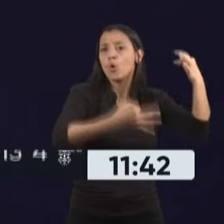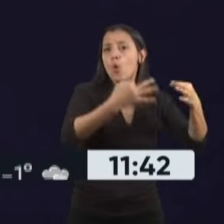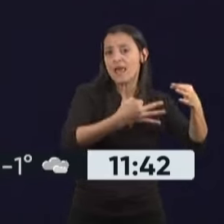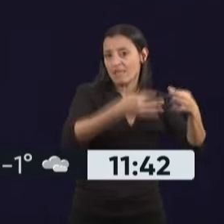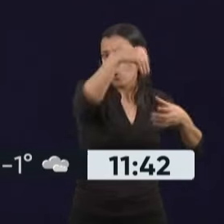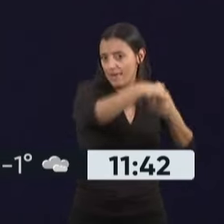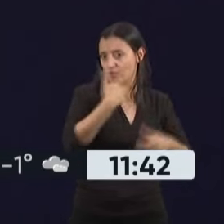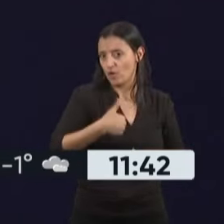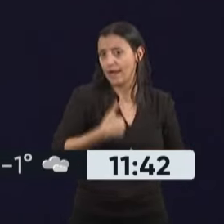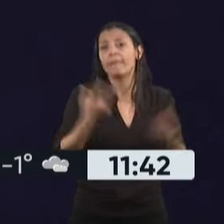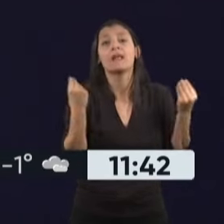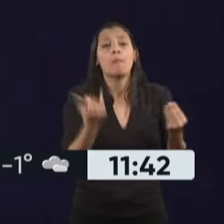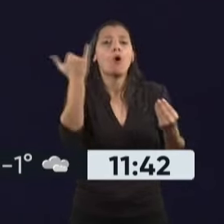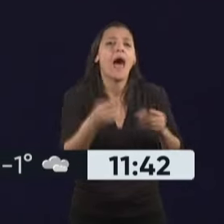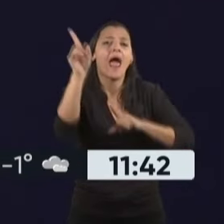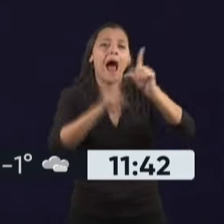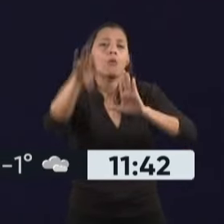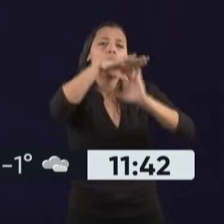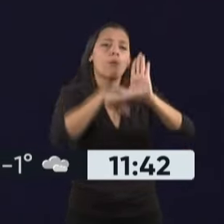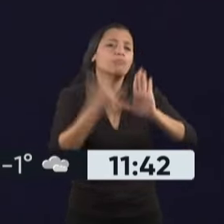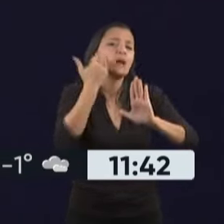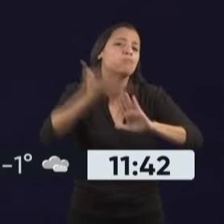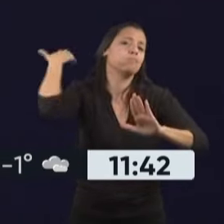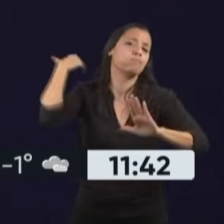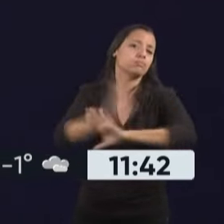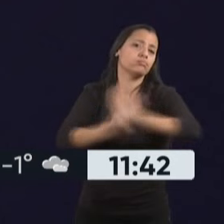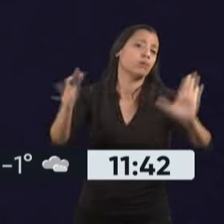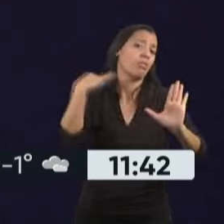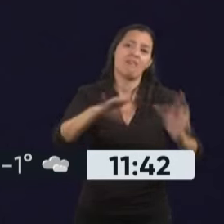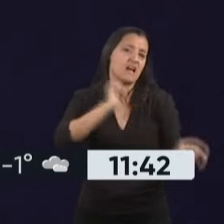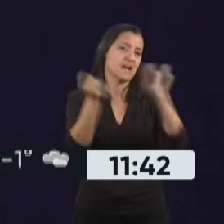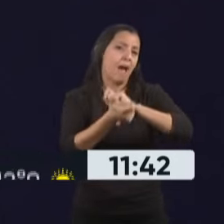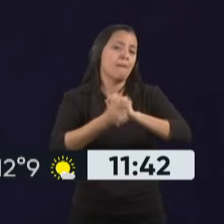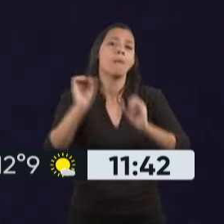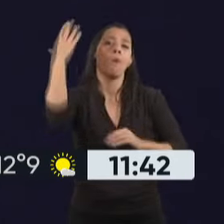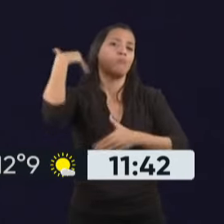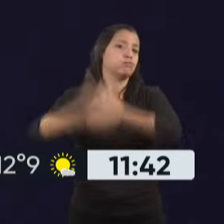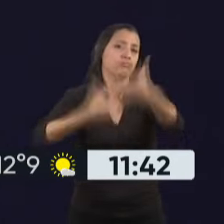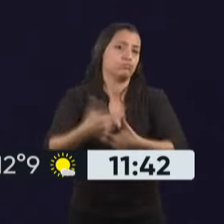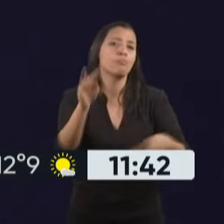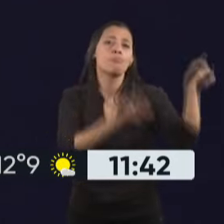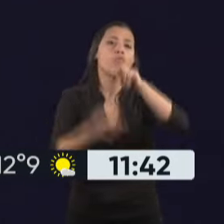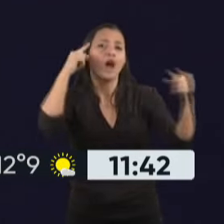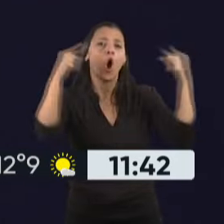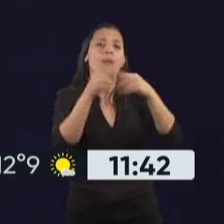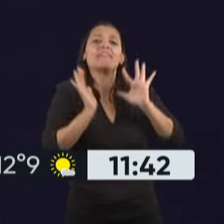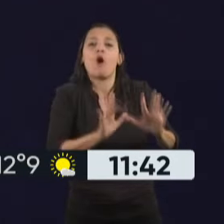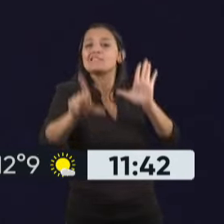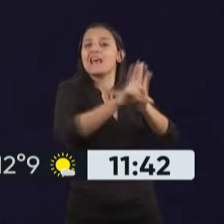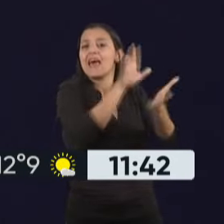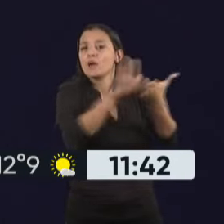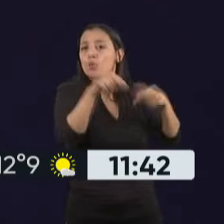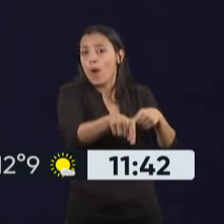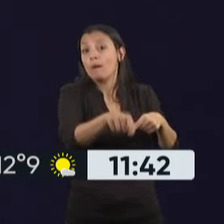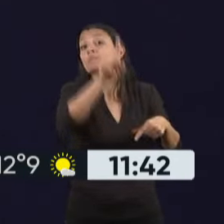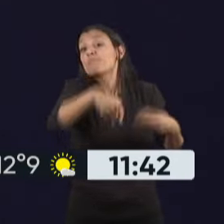o normativa que ha quedado obsoleta y que ya no tiene ningún sentido que siga existiendo, que no va a ser ni más ni menos que hacer un poco